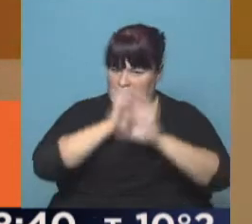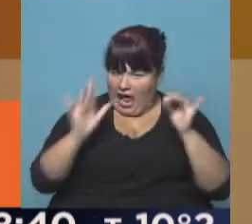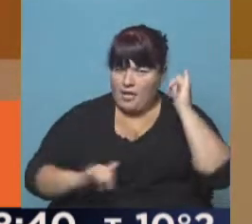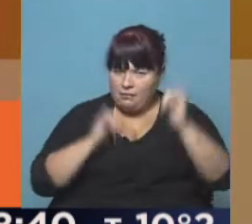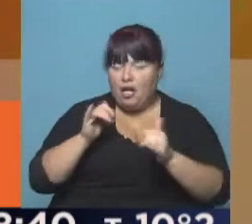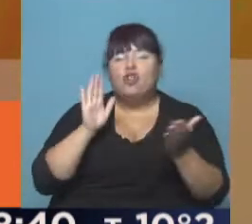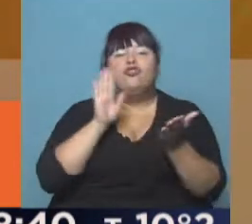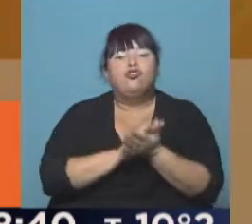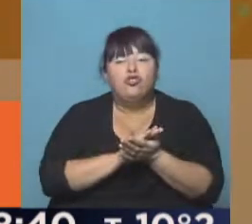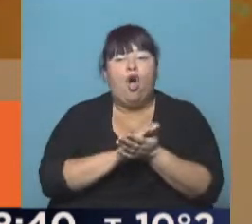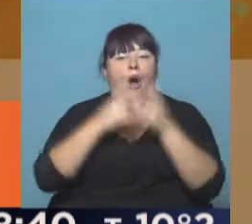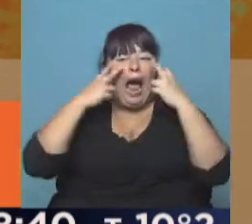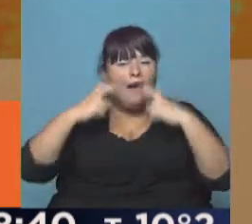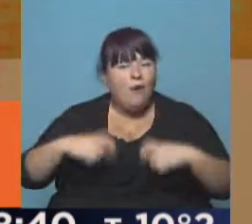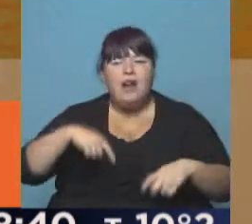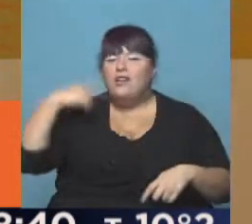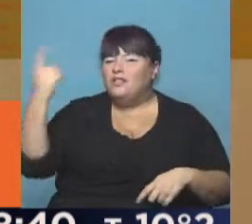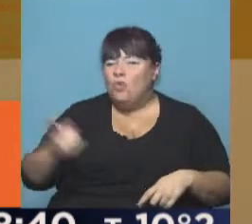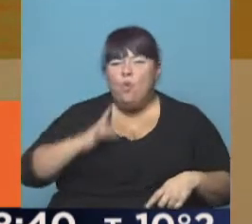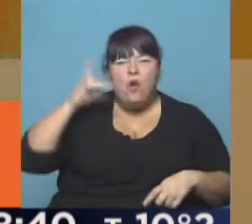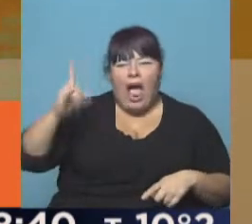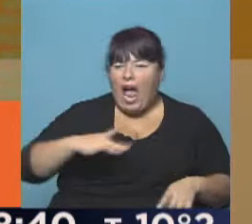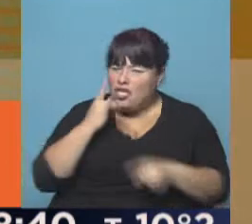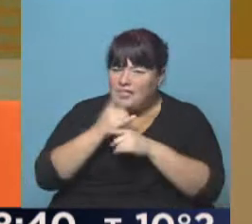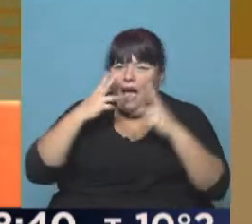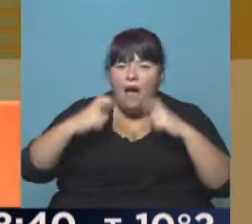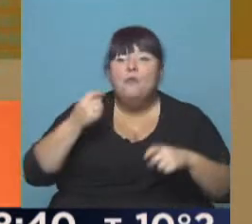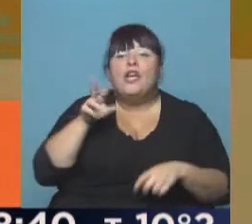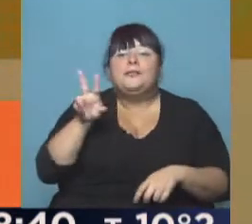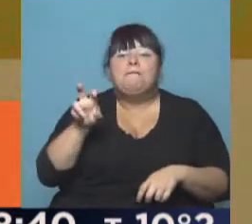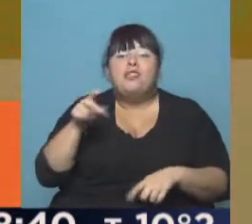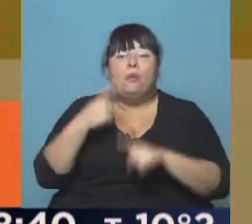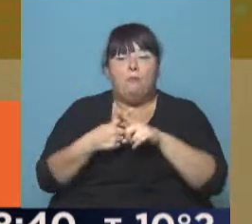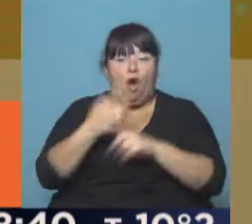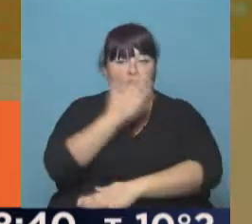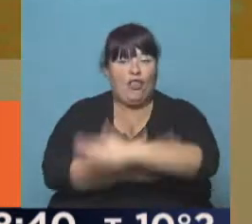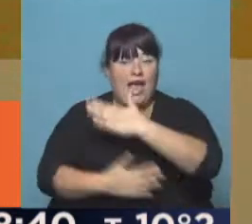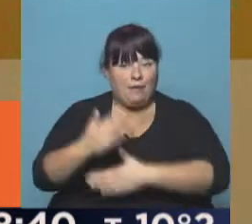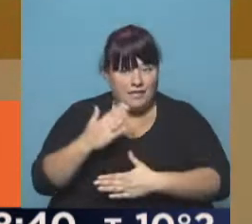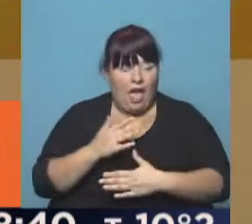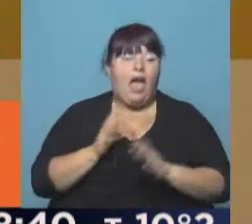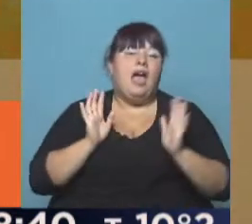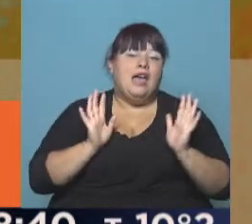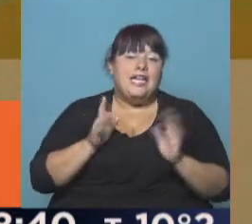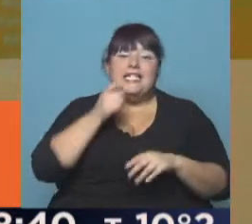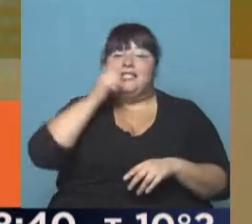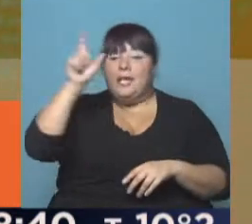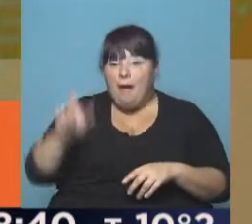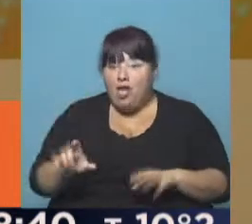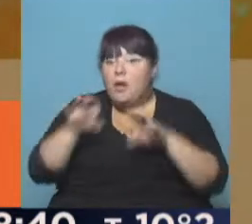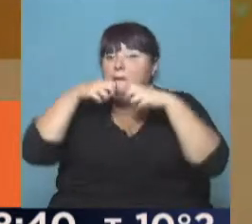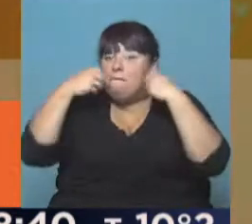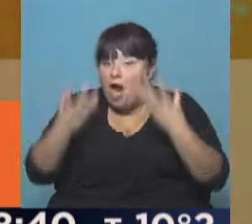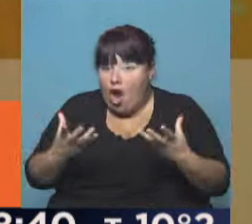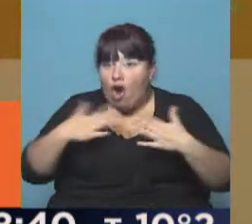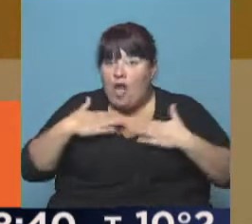con relación a la revisación se hacen todos los años porque como son pensiones por discapacidad si la persona mejora